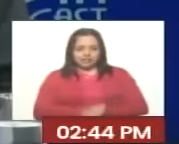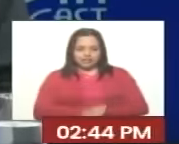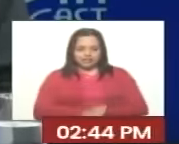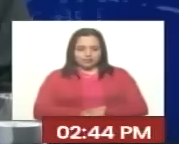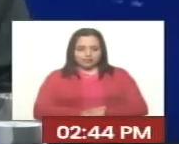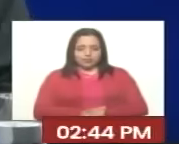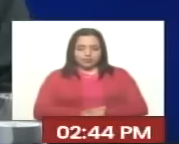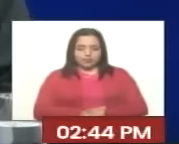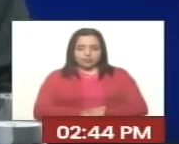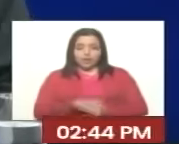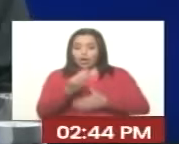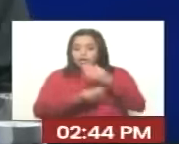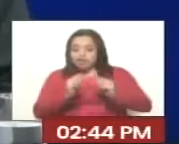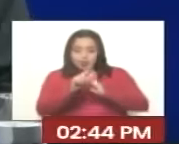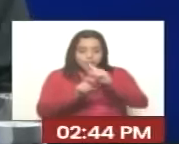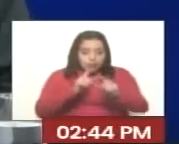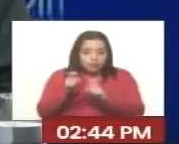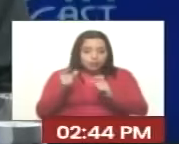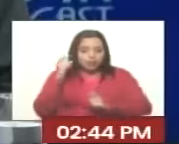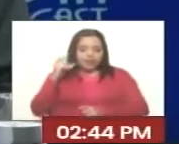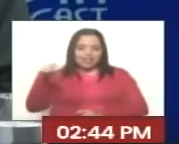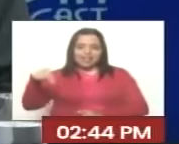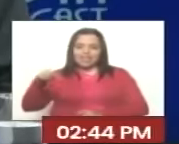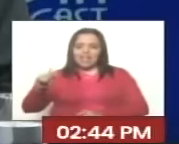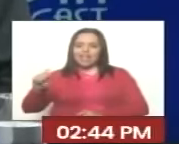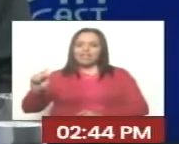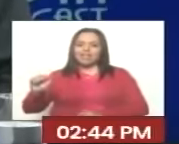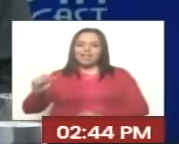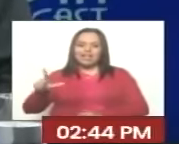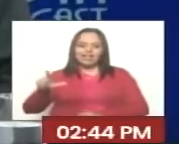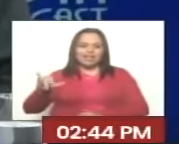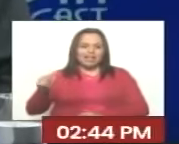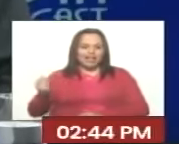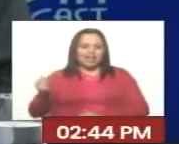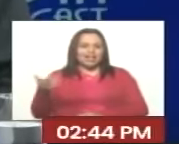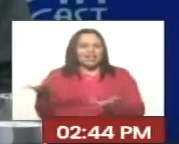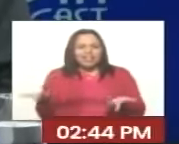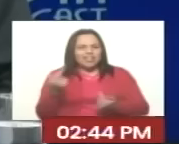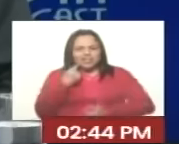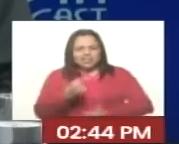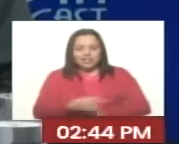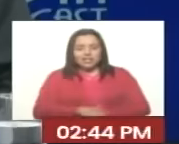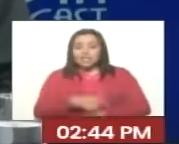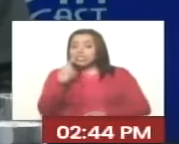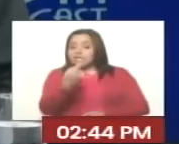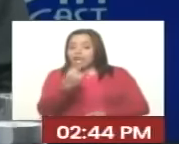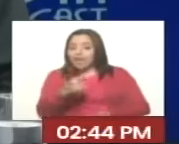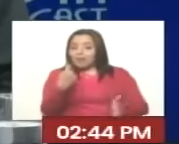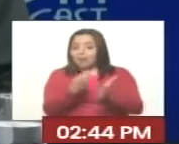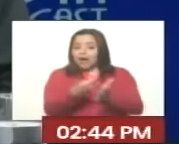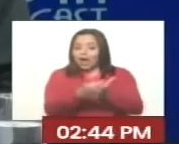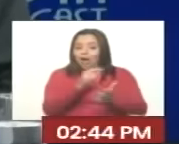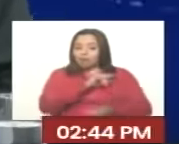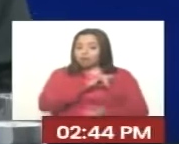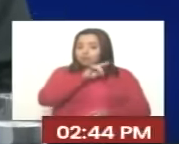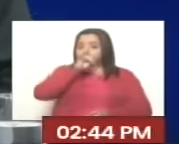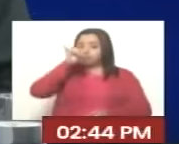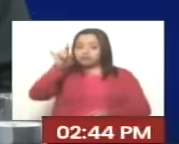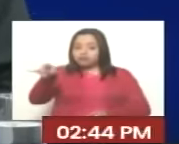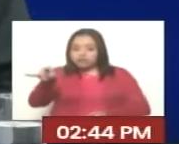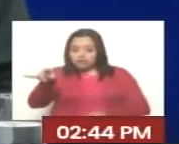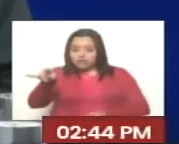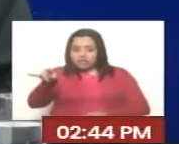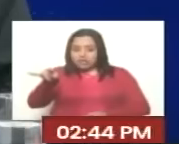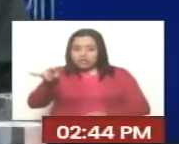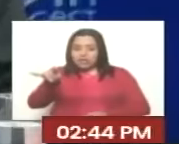en la interrogatorio la señora Natalia Méstica? Alegó que ella había pagado los pasajes de la